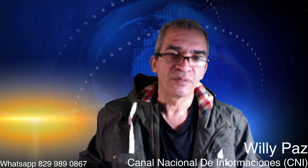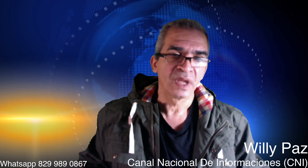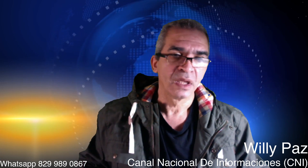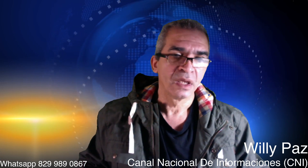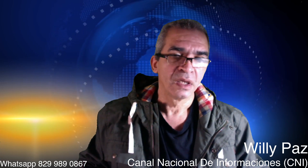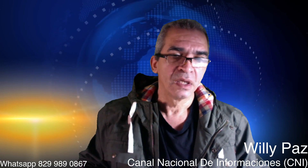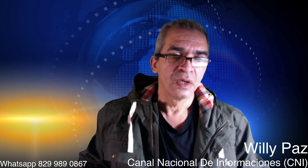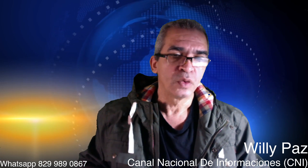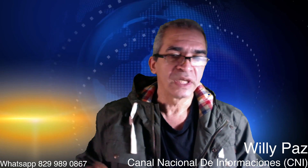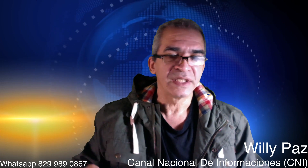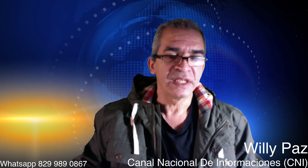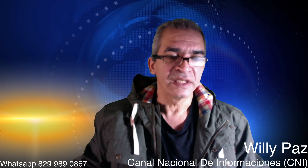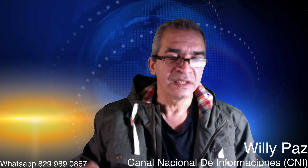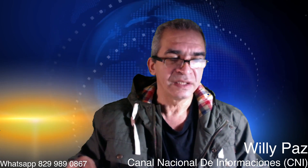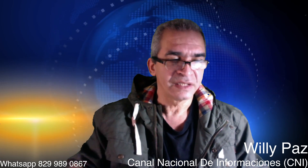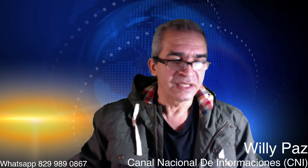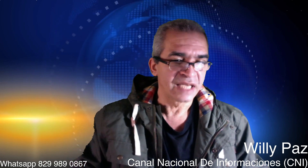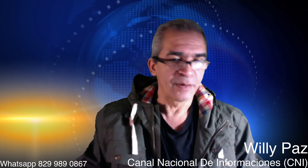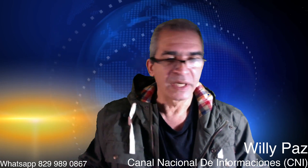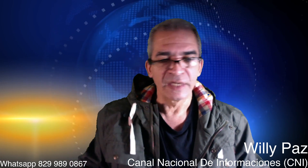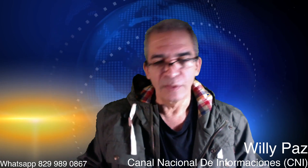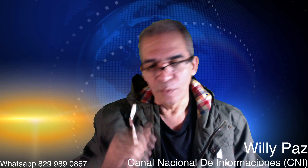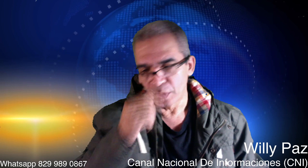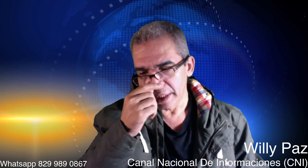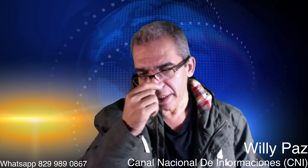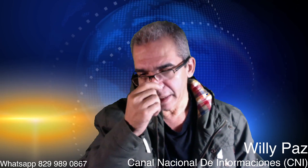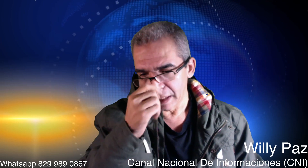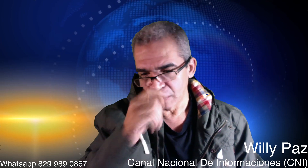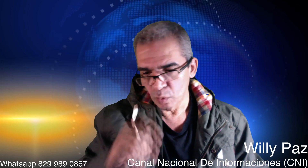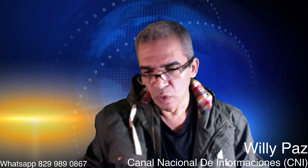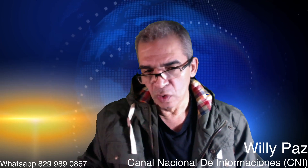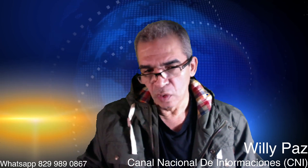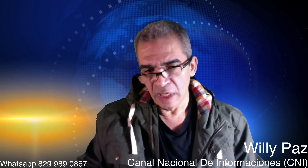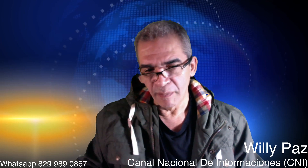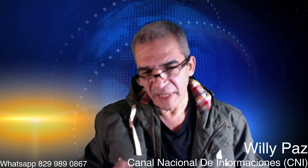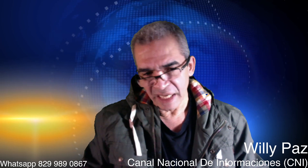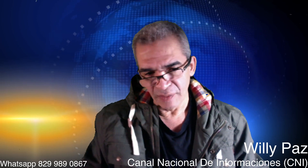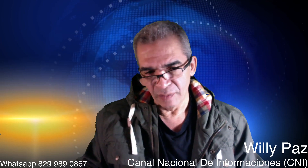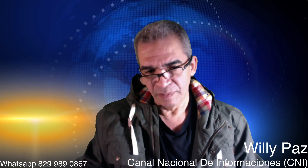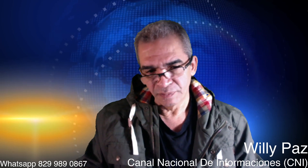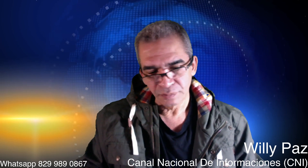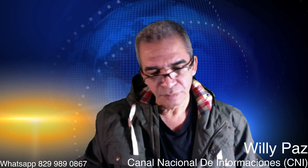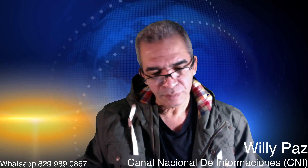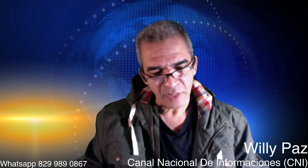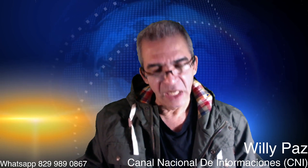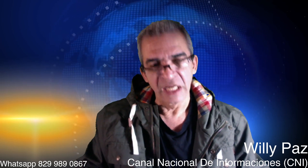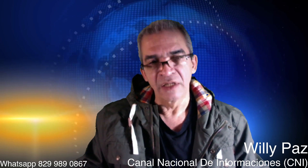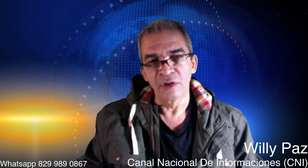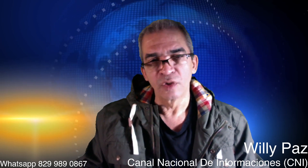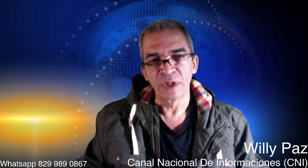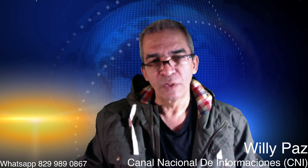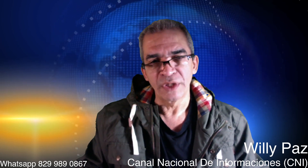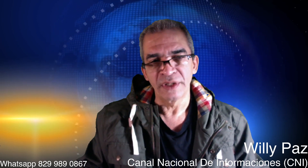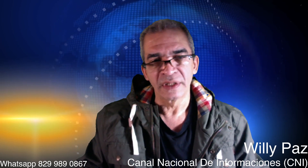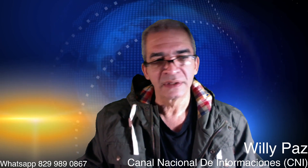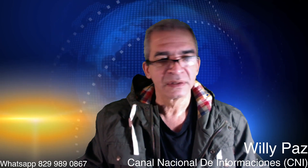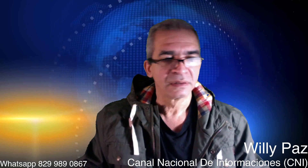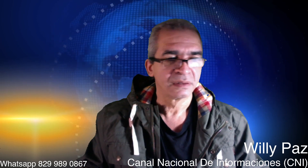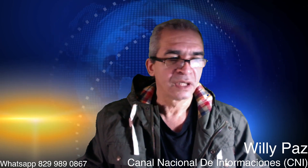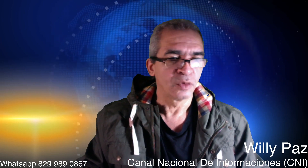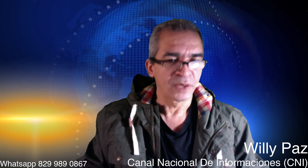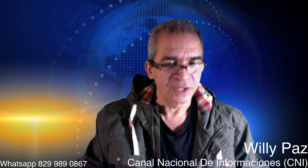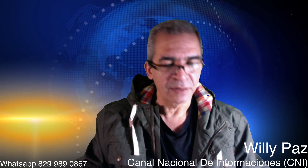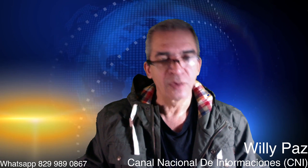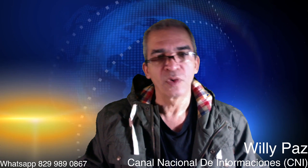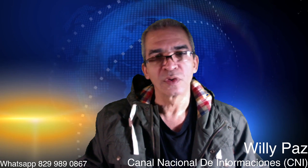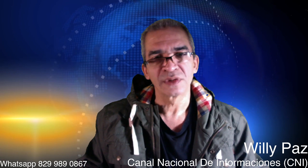razón. Usted si sabe que usted actuó apegado a las normas jurídicas,